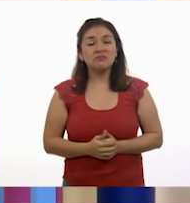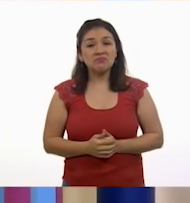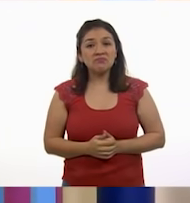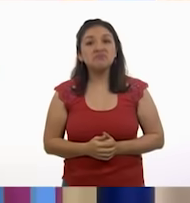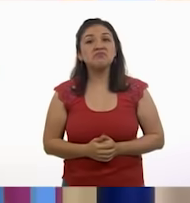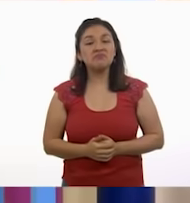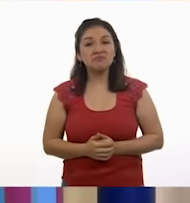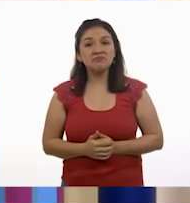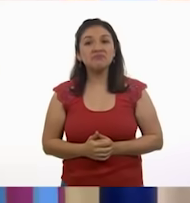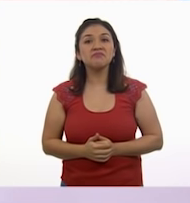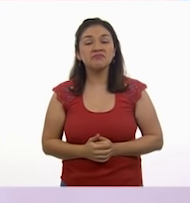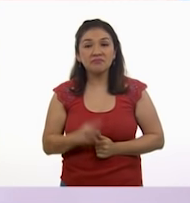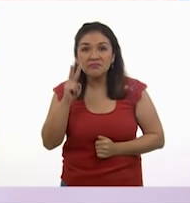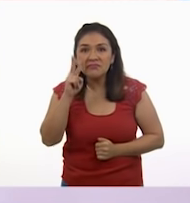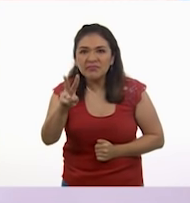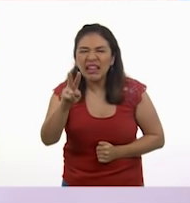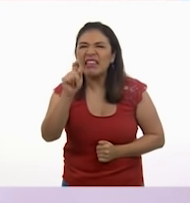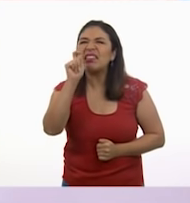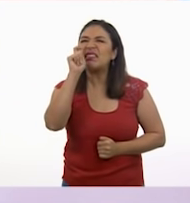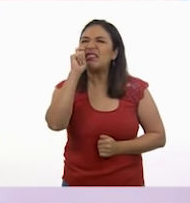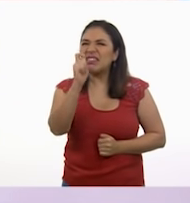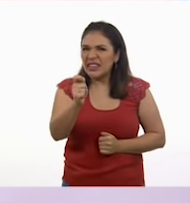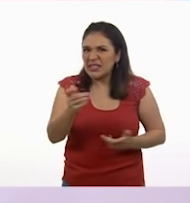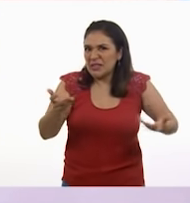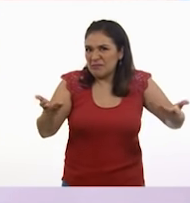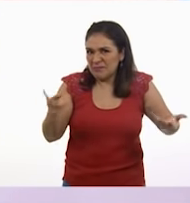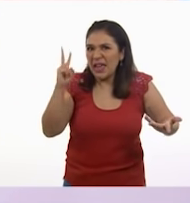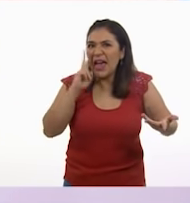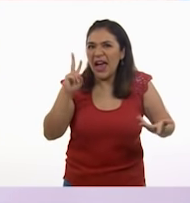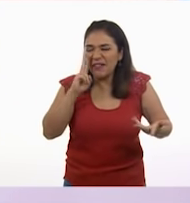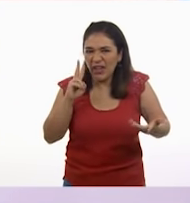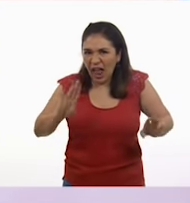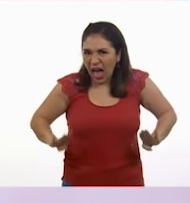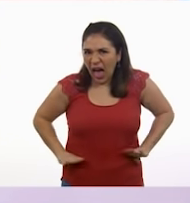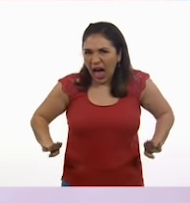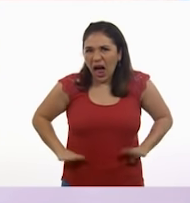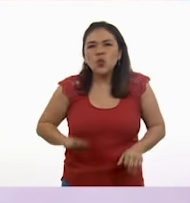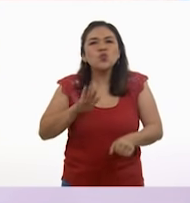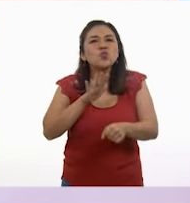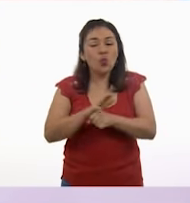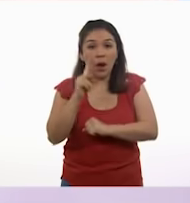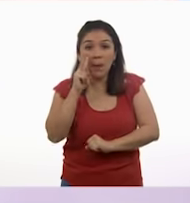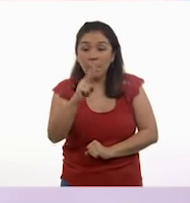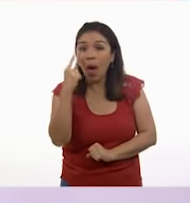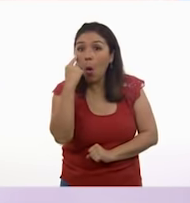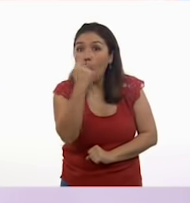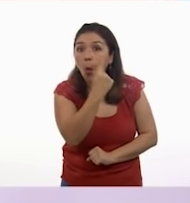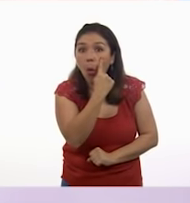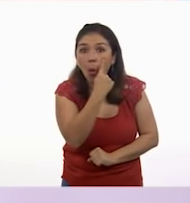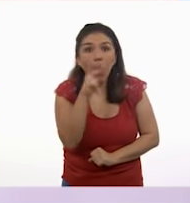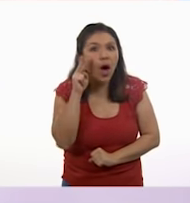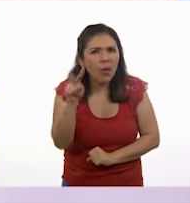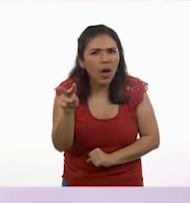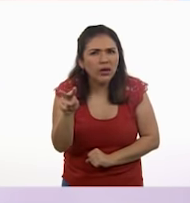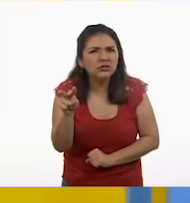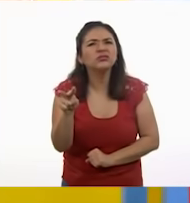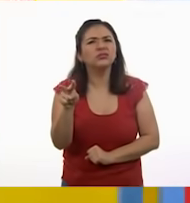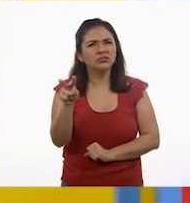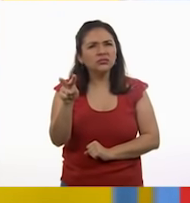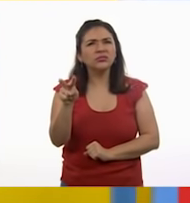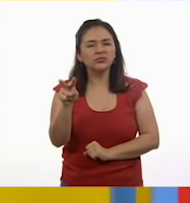wow que será brisa qué rasgos tiene vean los ojos tiene